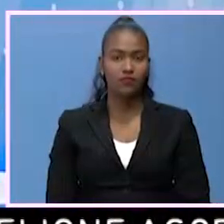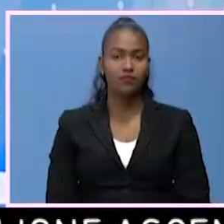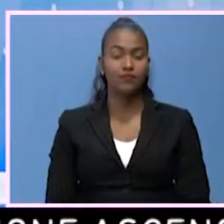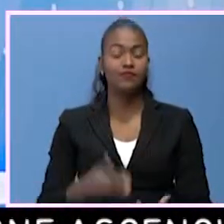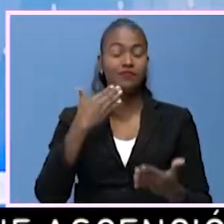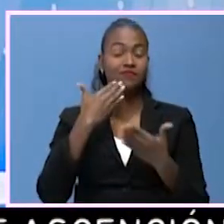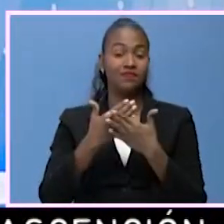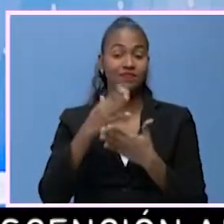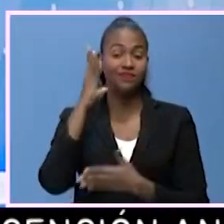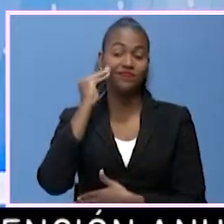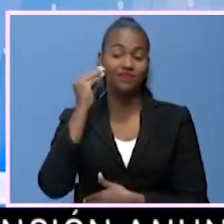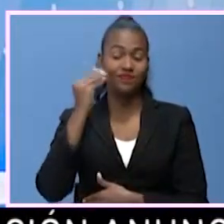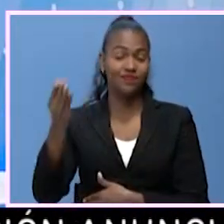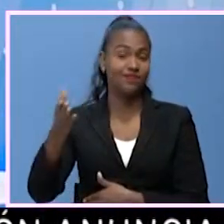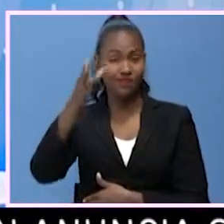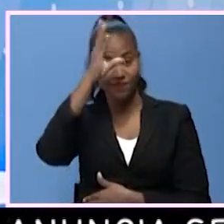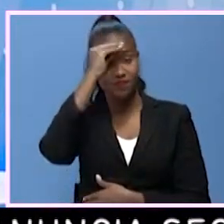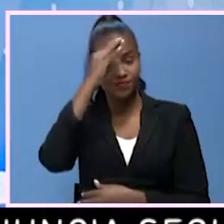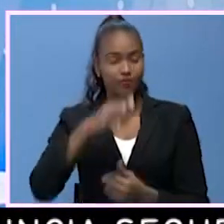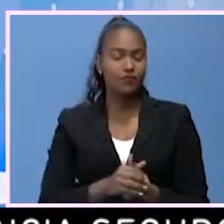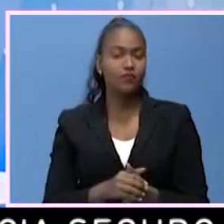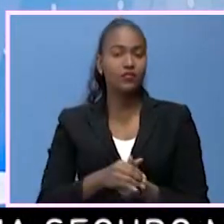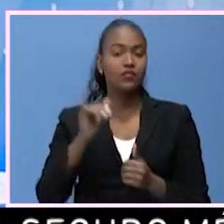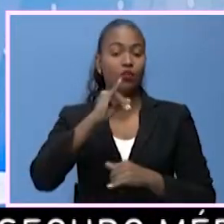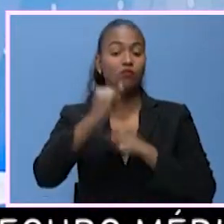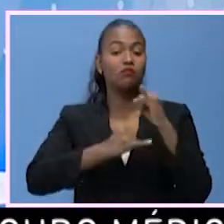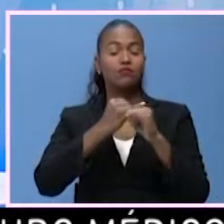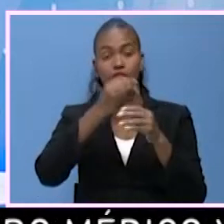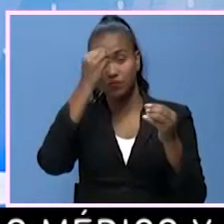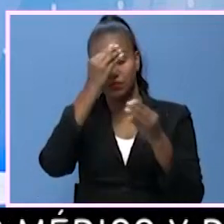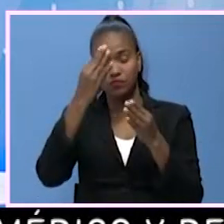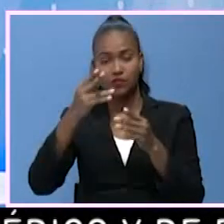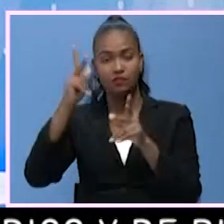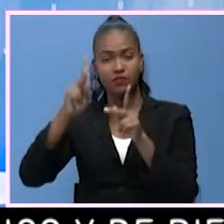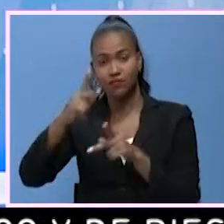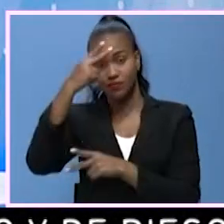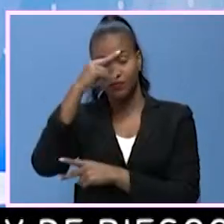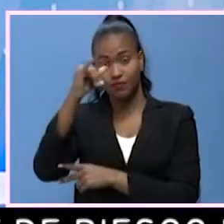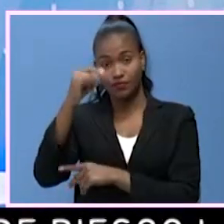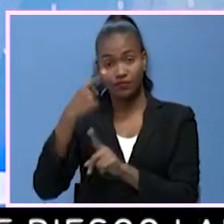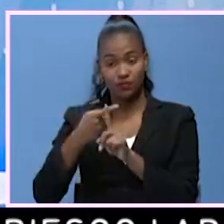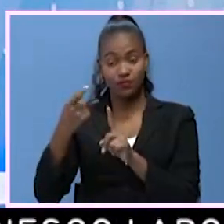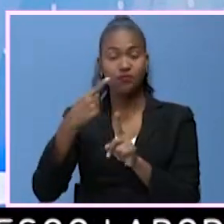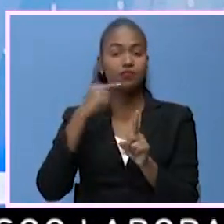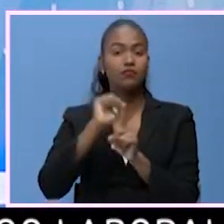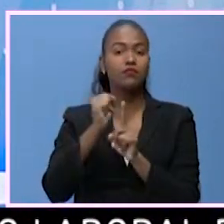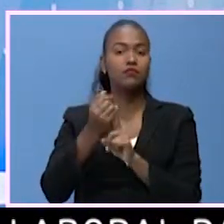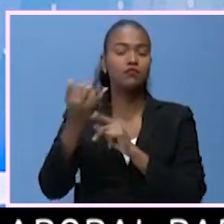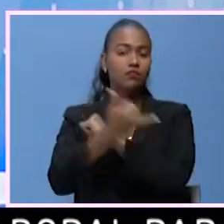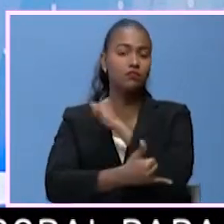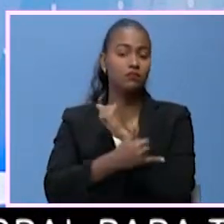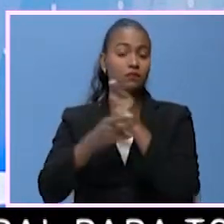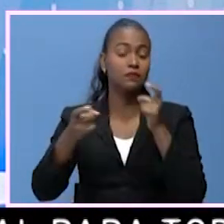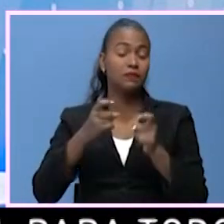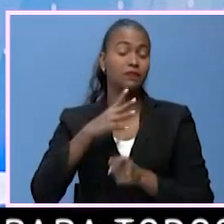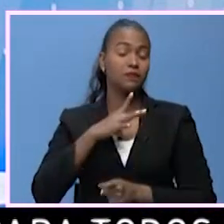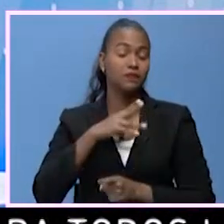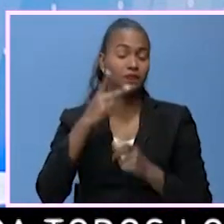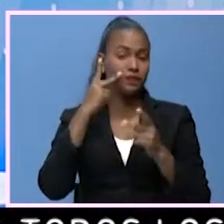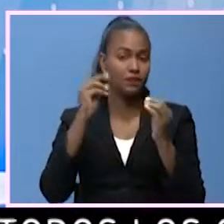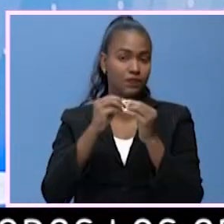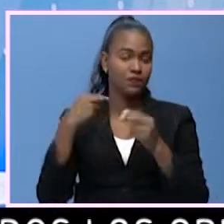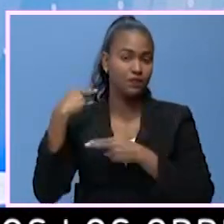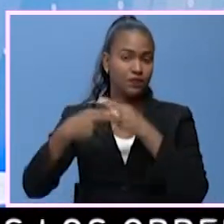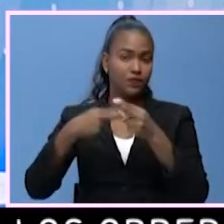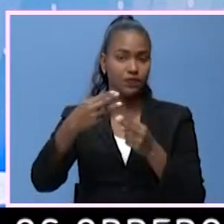Valiosa historia de superación. Y en las internacionales, el canciller de Haití dice que la situación en el país está bajo control. Veamos la